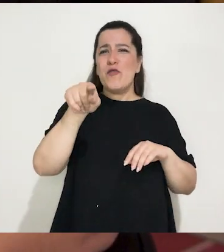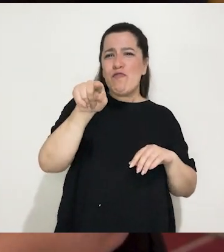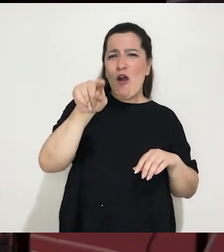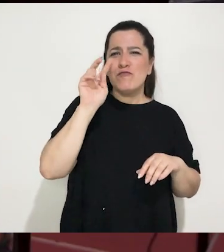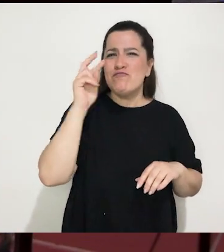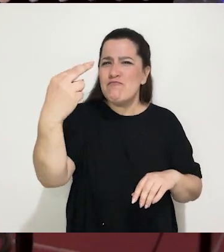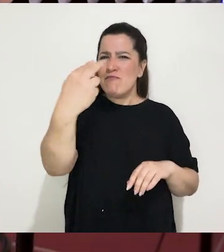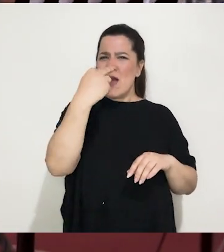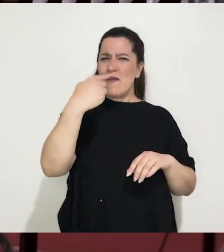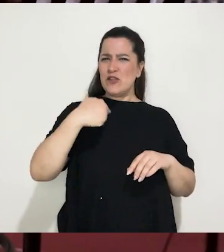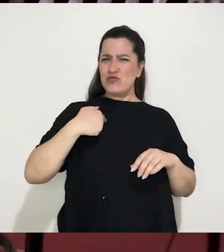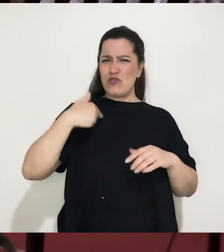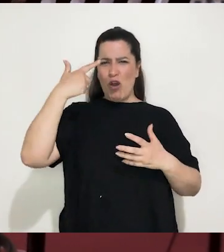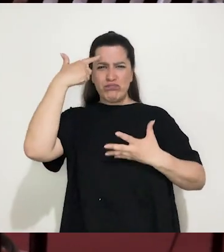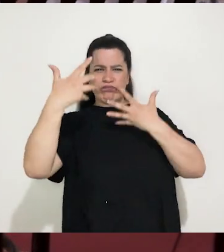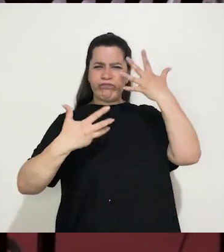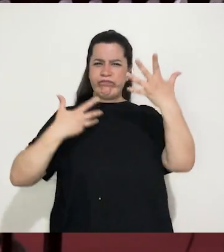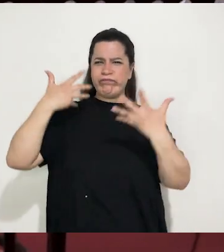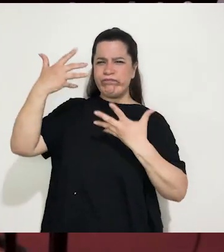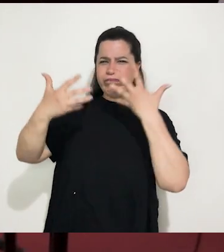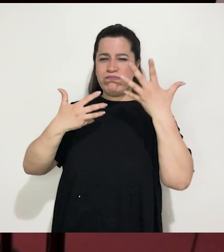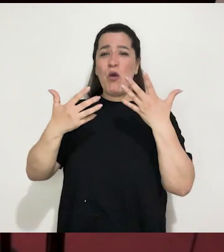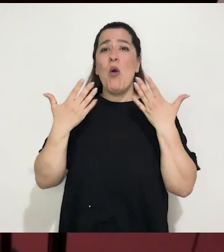ser que me veas confundido.